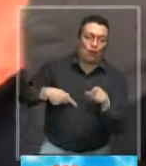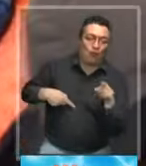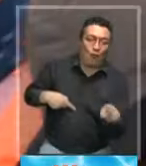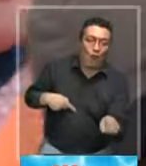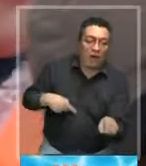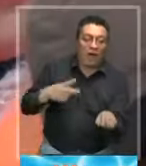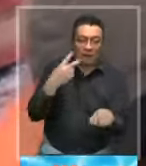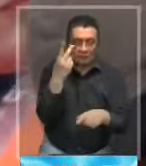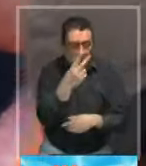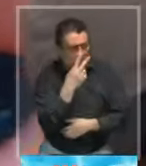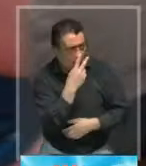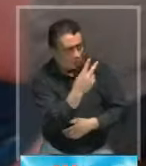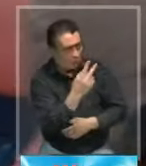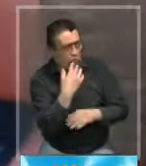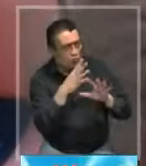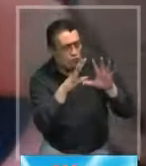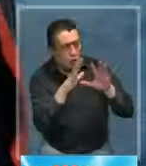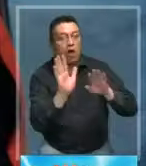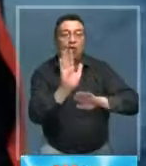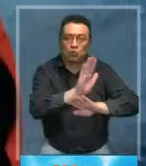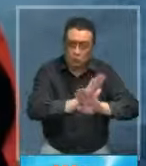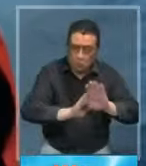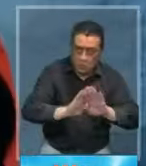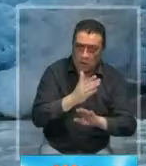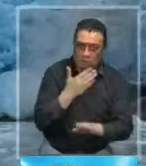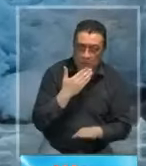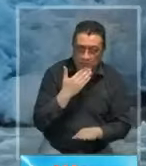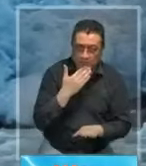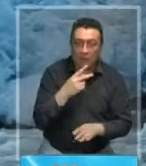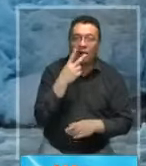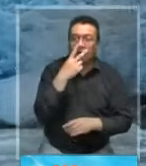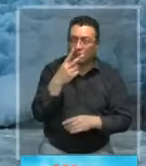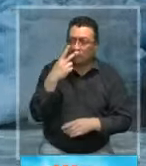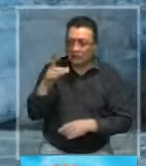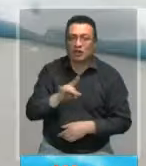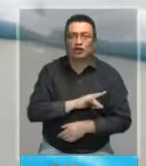contemplarlos, a maravillarse y a cuidarlos, a redescubrir Chile y sus infinitas opciones que lo